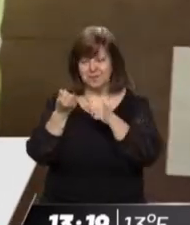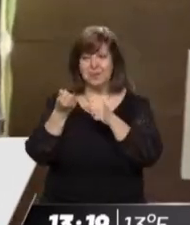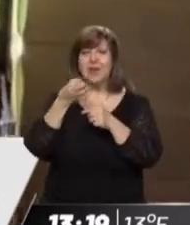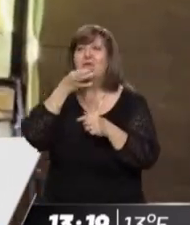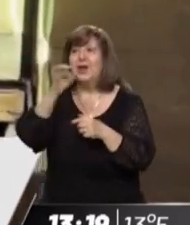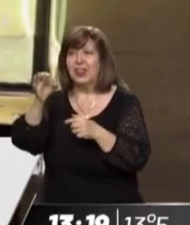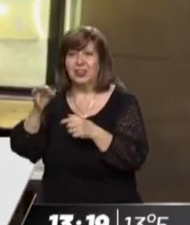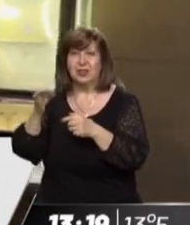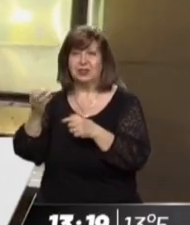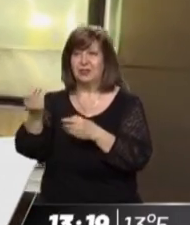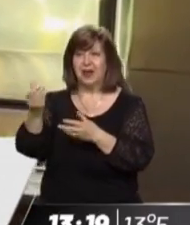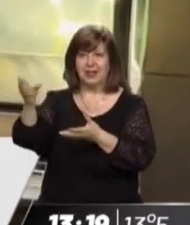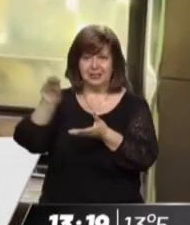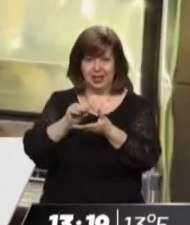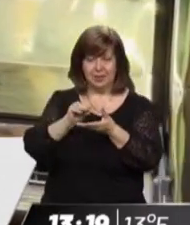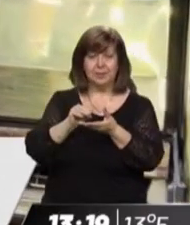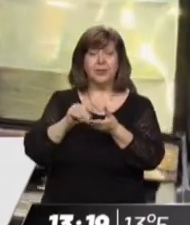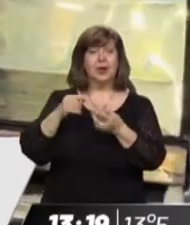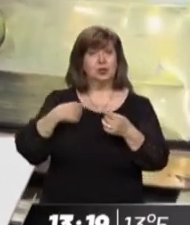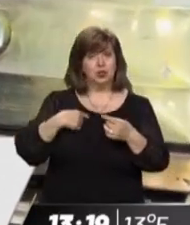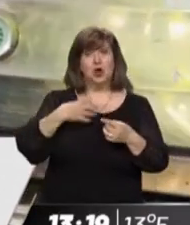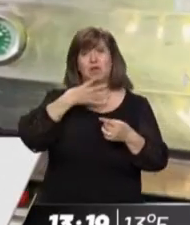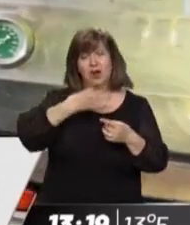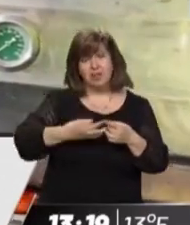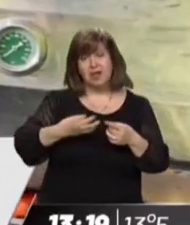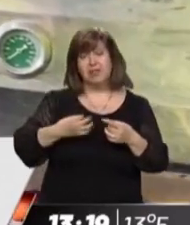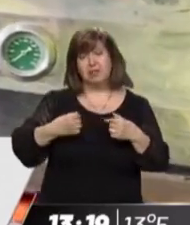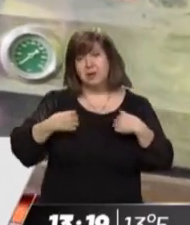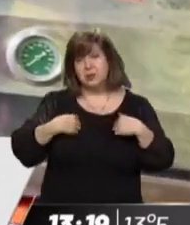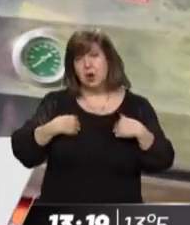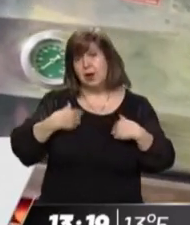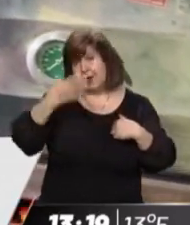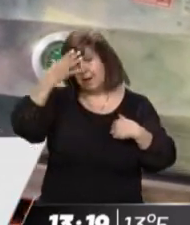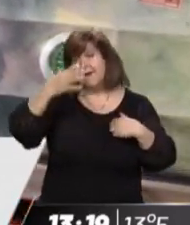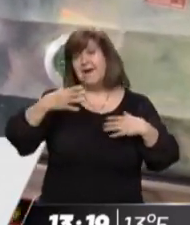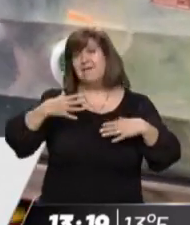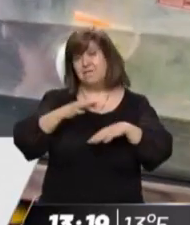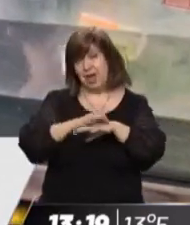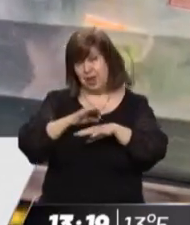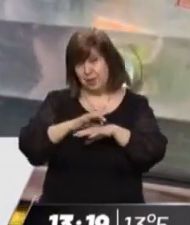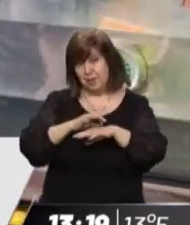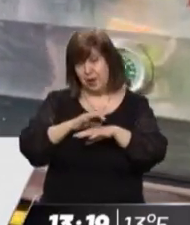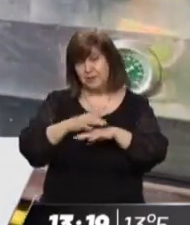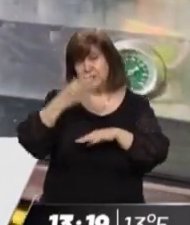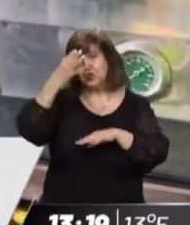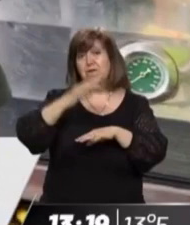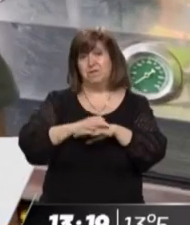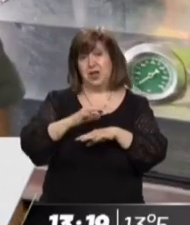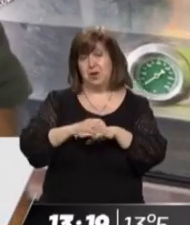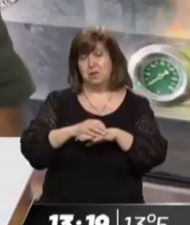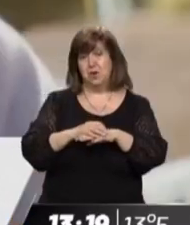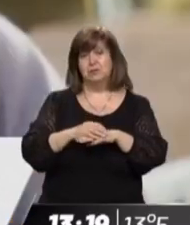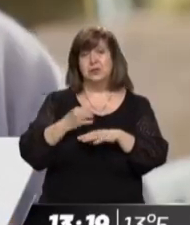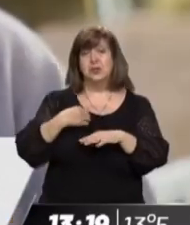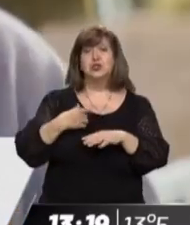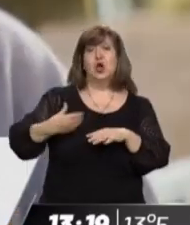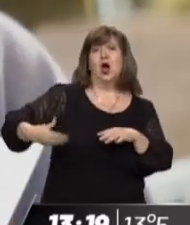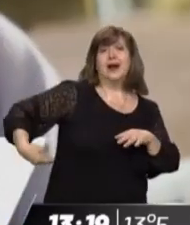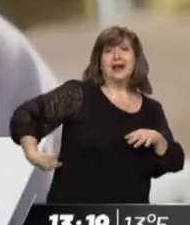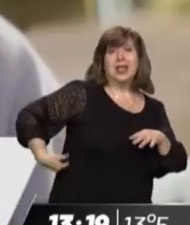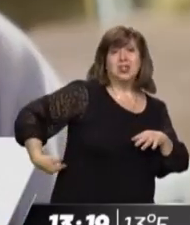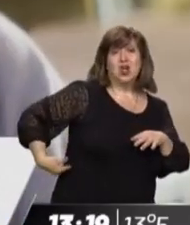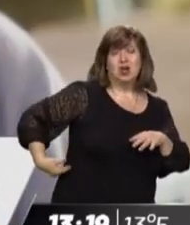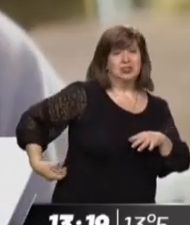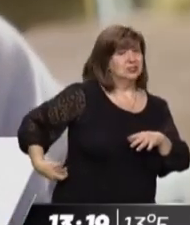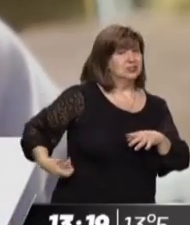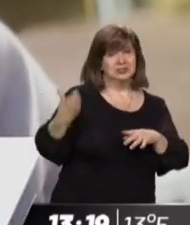verdad es que me ha quitado todo. Yo y mi salud depende, está muy delicada gracias a la vida que he llevado. He perdido un riñón, tengo